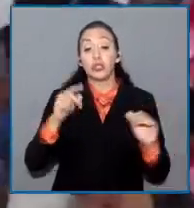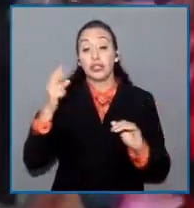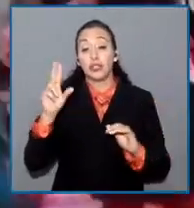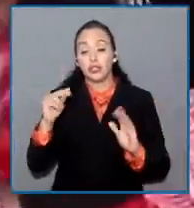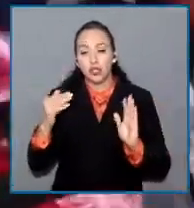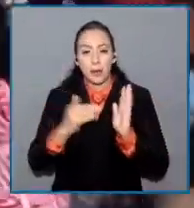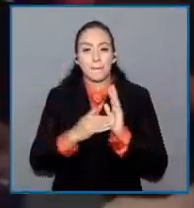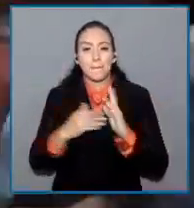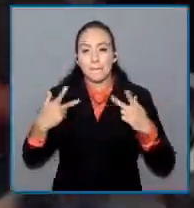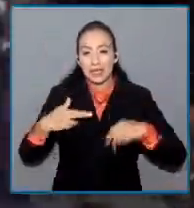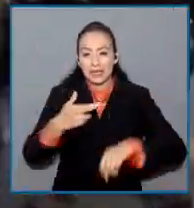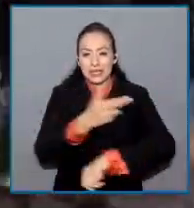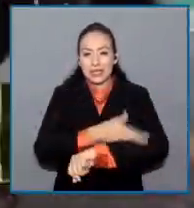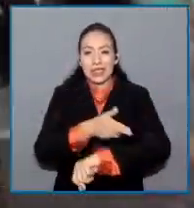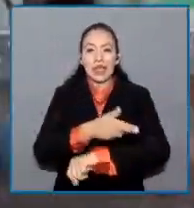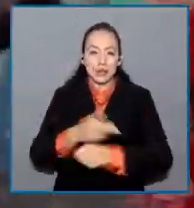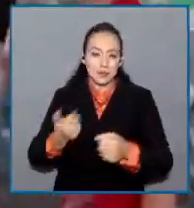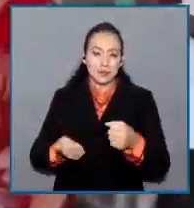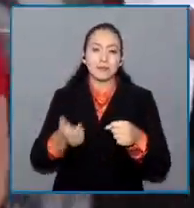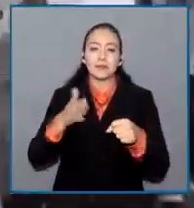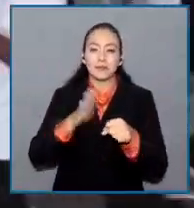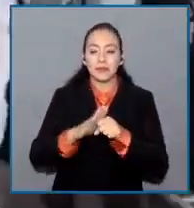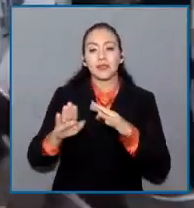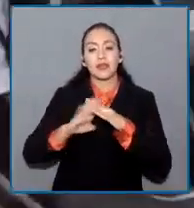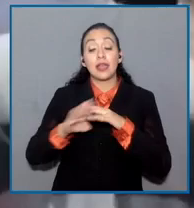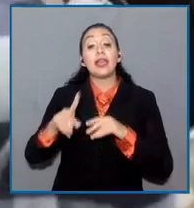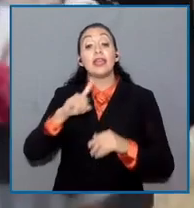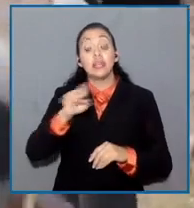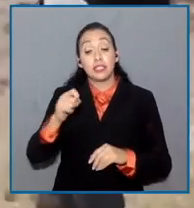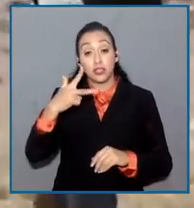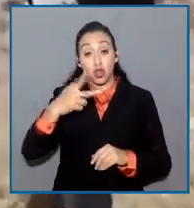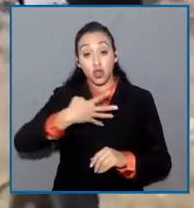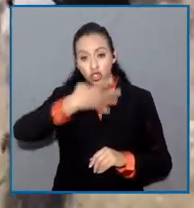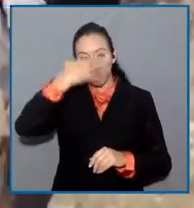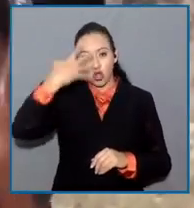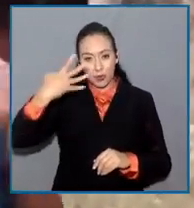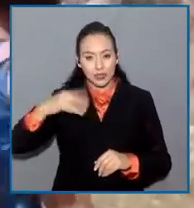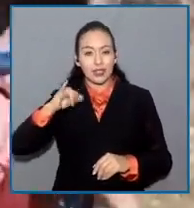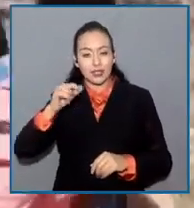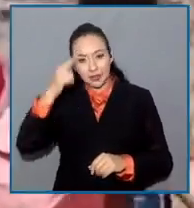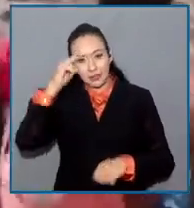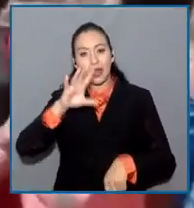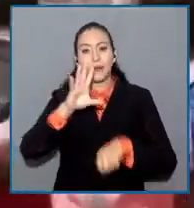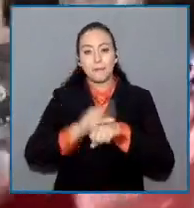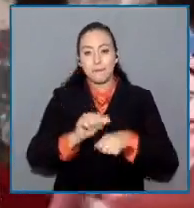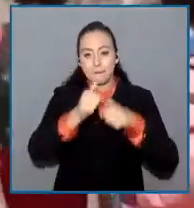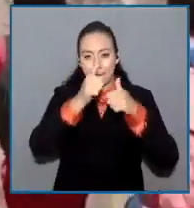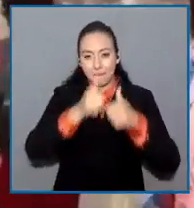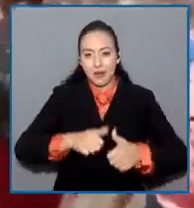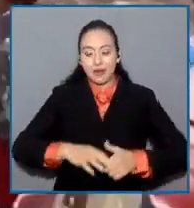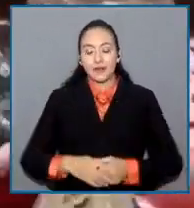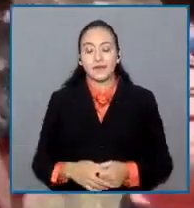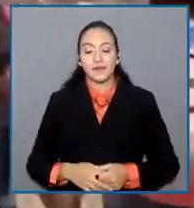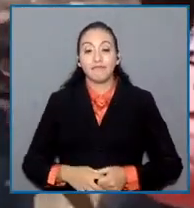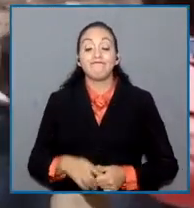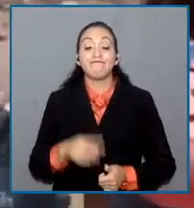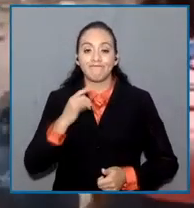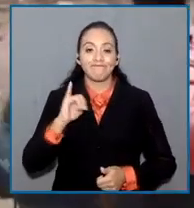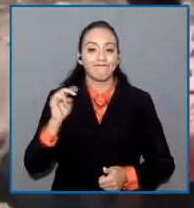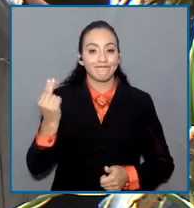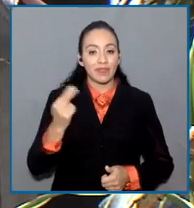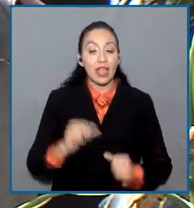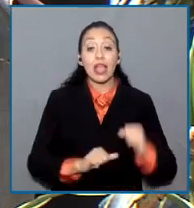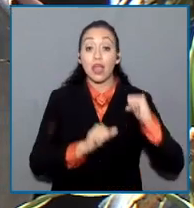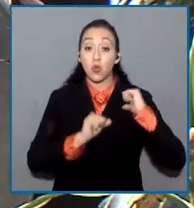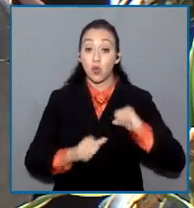migratorios y se han otorgado 108 visas por razones humanitarias. Mencionó necesario que las autoridades migratorias garanticen un